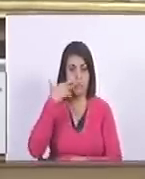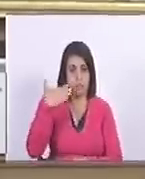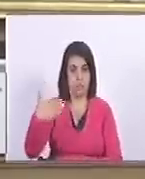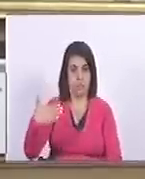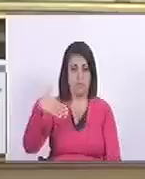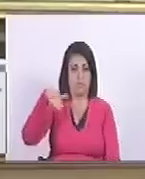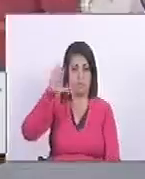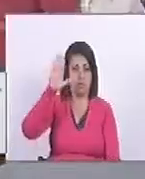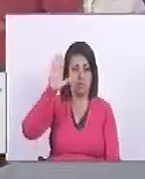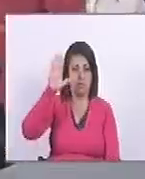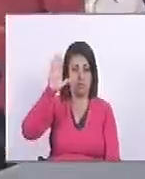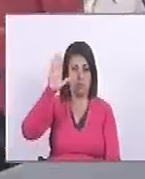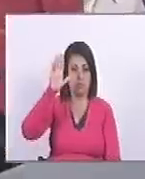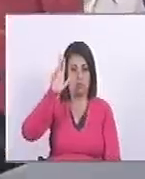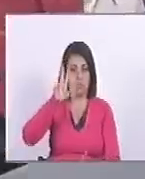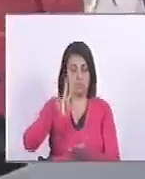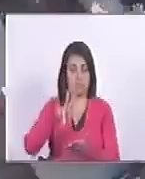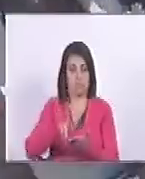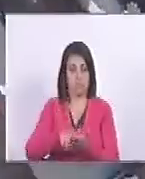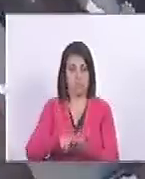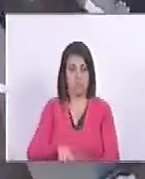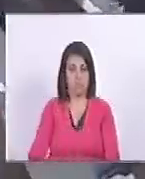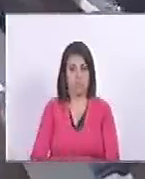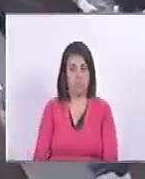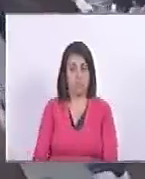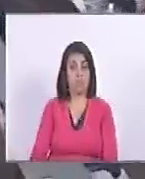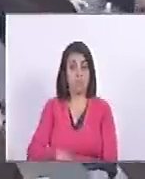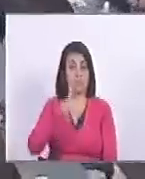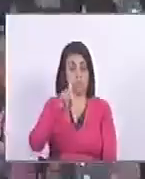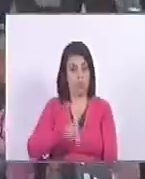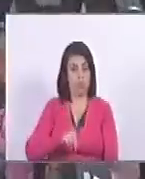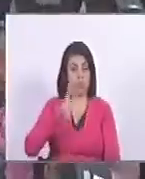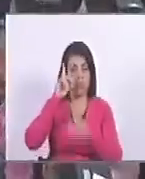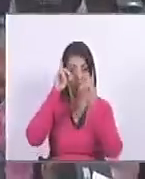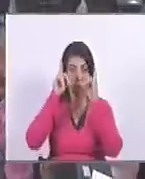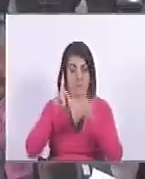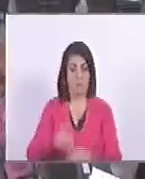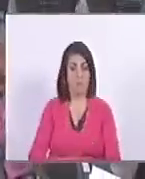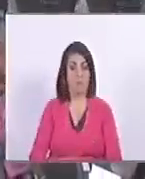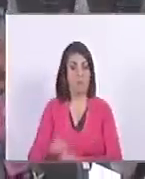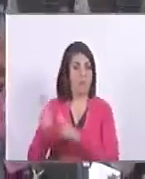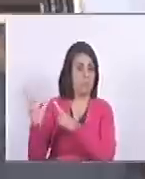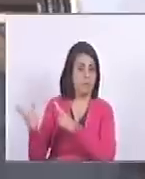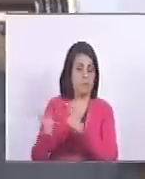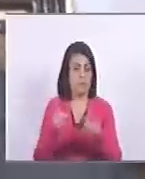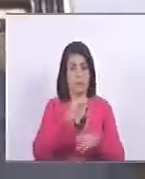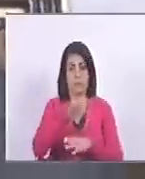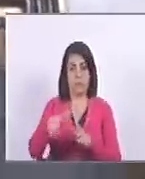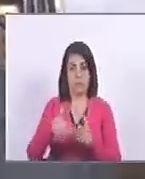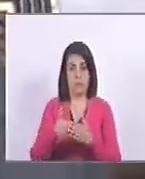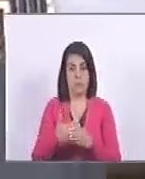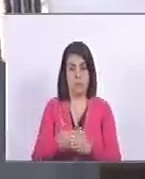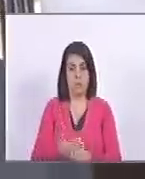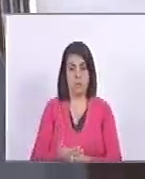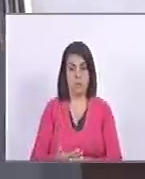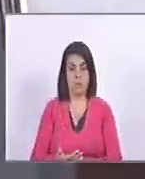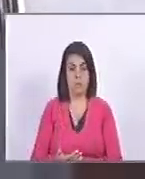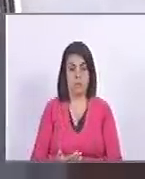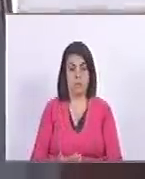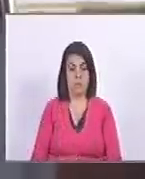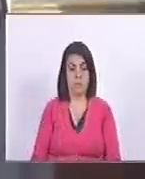señal de costumbre. Queda aprobado por unanimidad. Invitamos